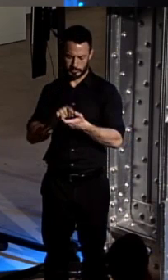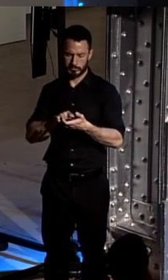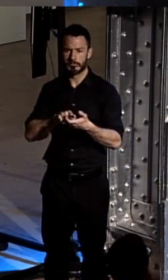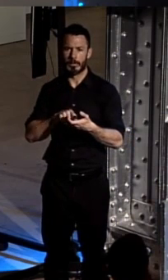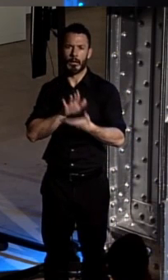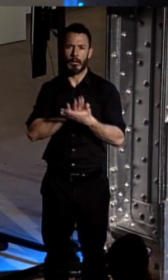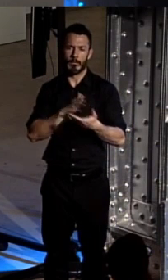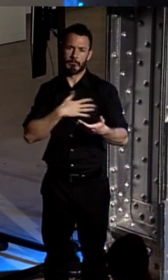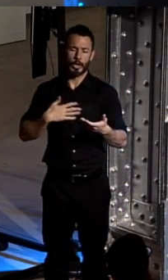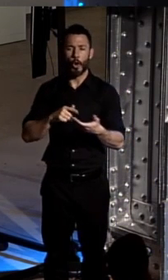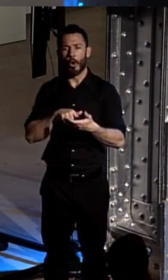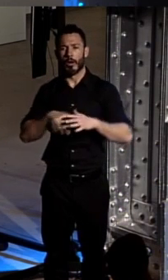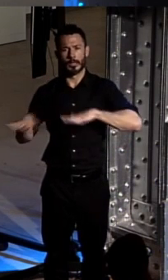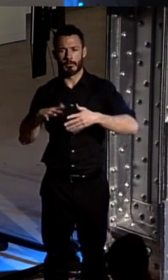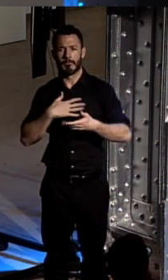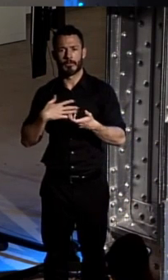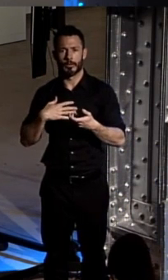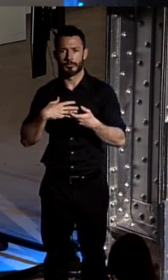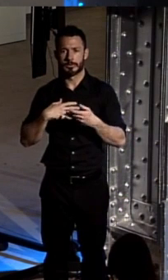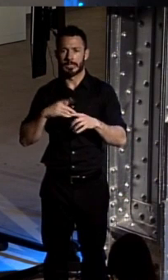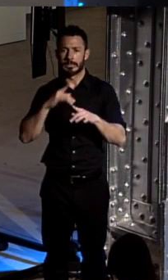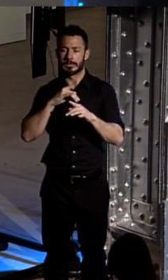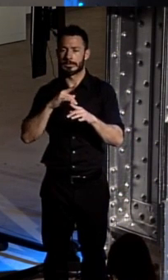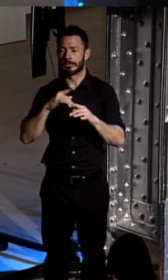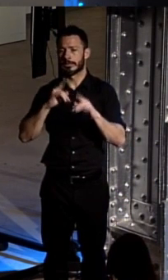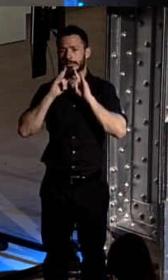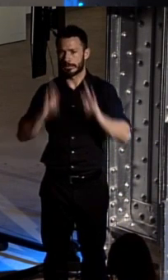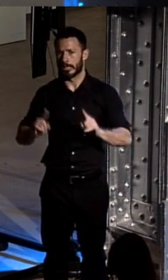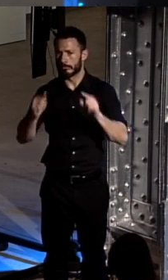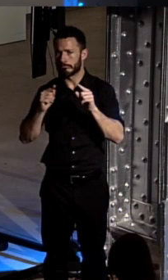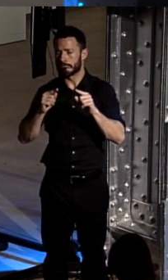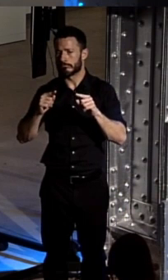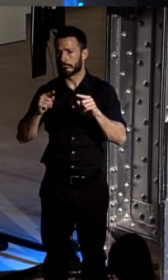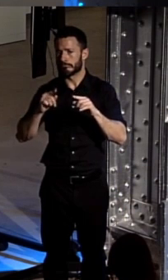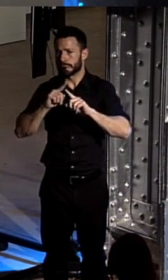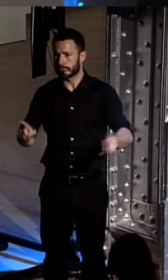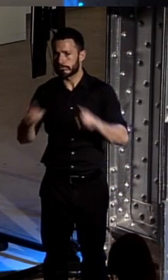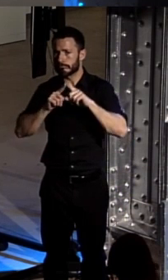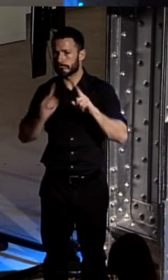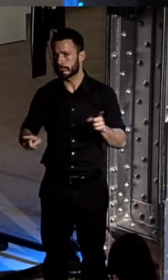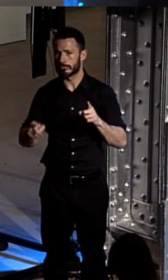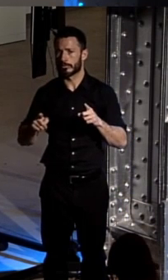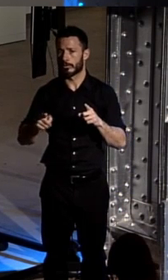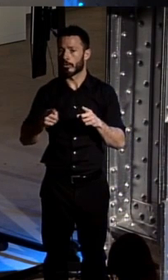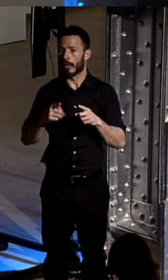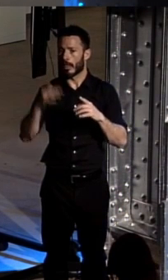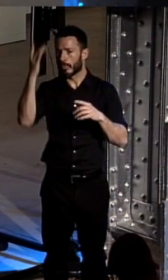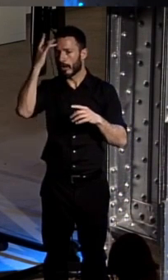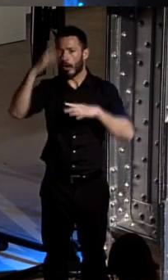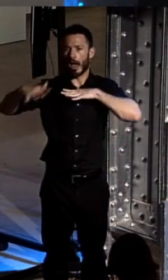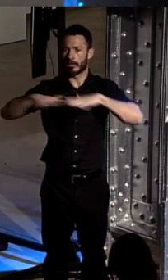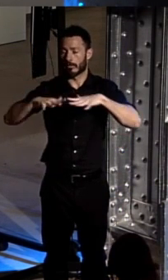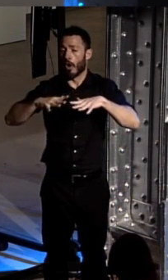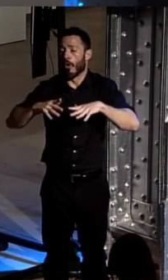activado, hace unas pequeñas descargas eléctricas que activan cierta parte del cerebro que te hace sentirte más calmado o